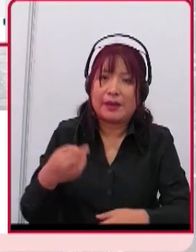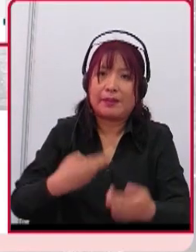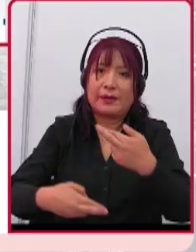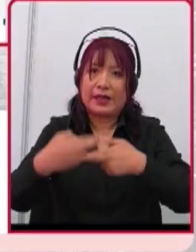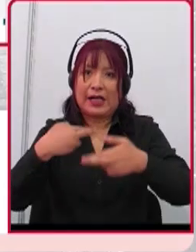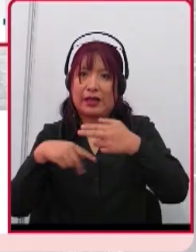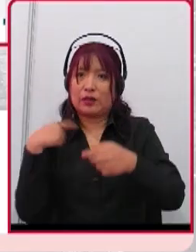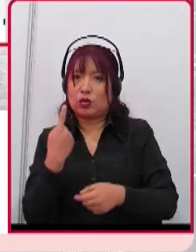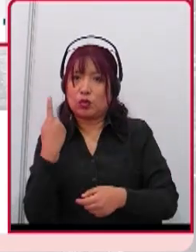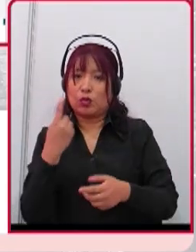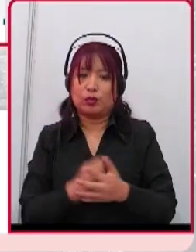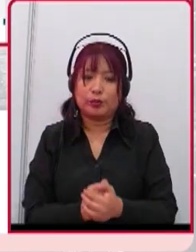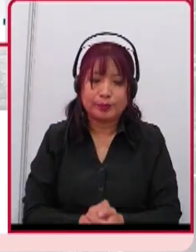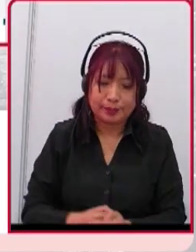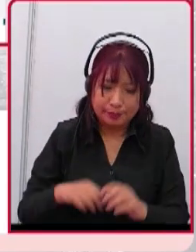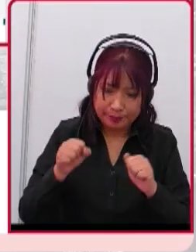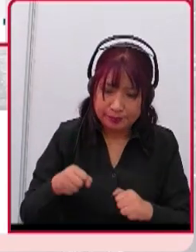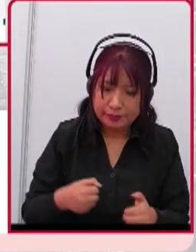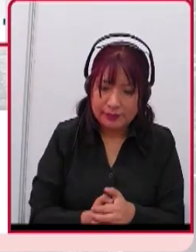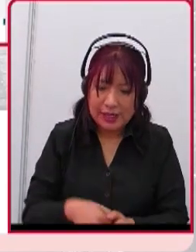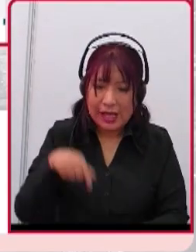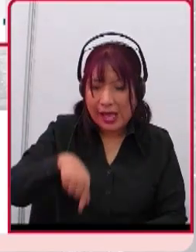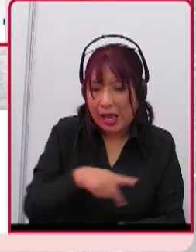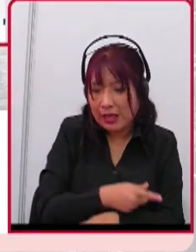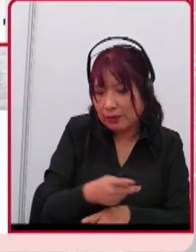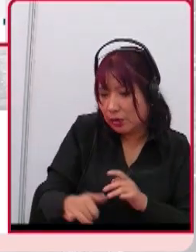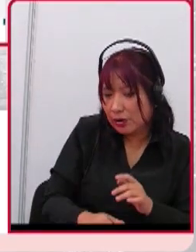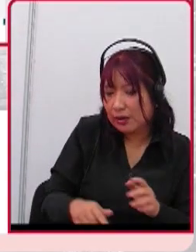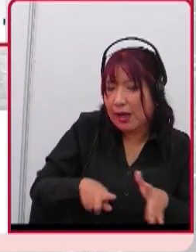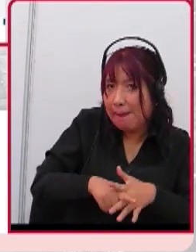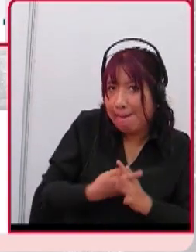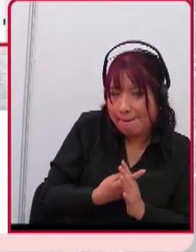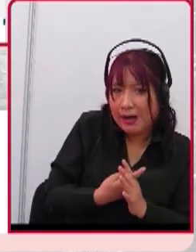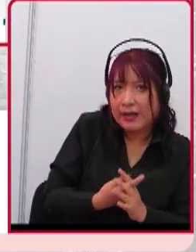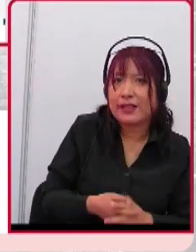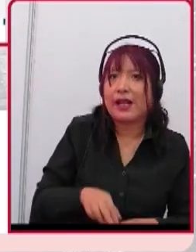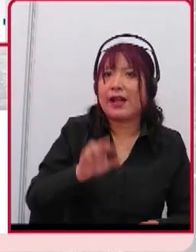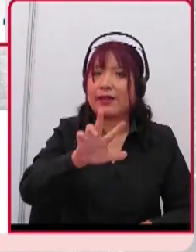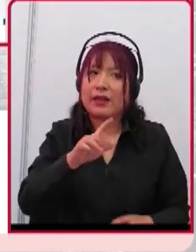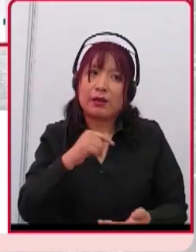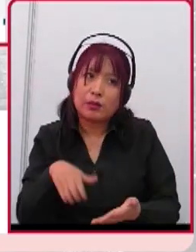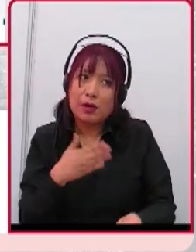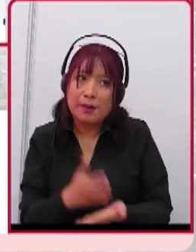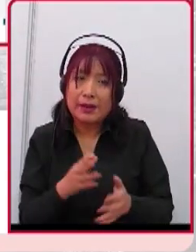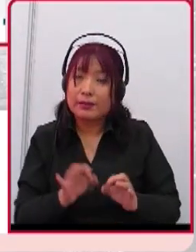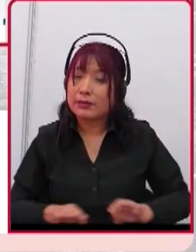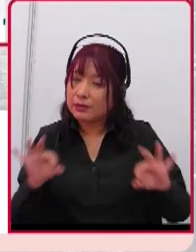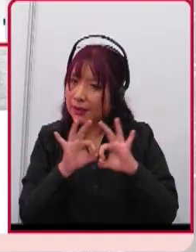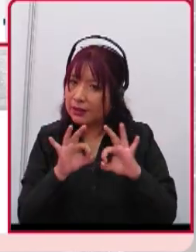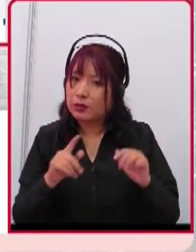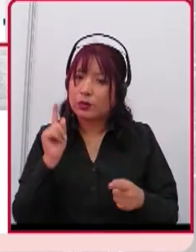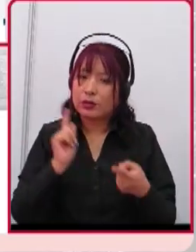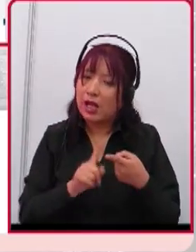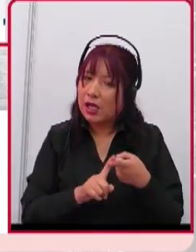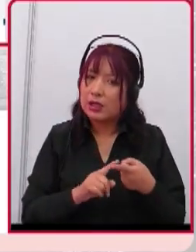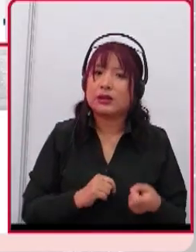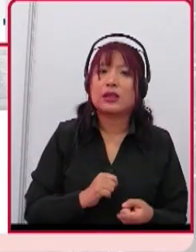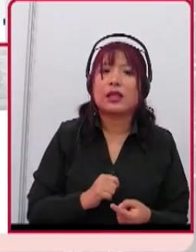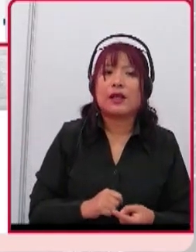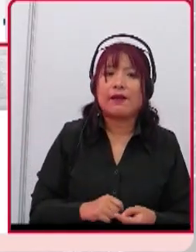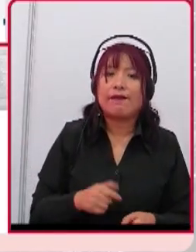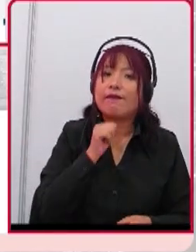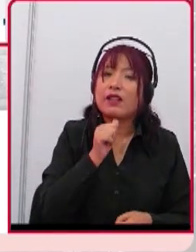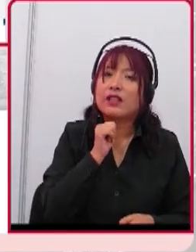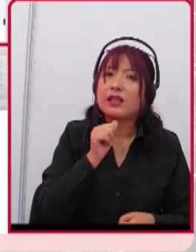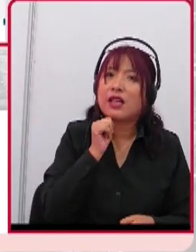automático. Bueno, este proyecto surge a través de 3 problemáticas principales. Una de ellas es la